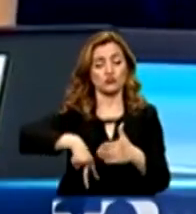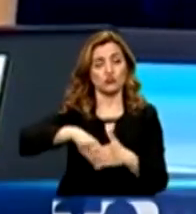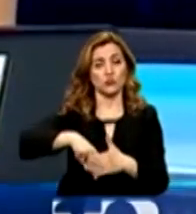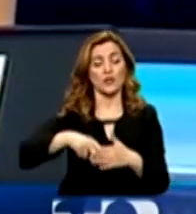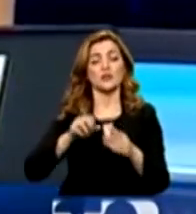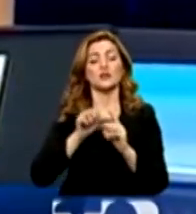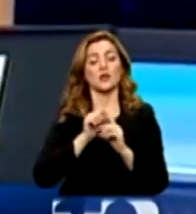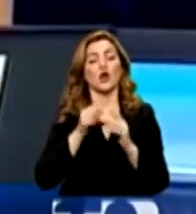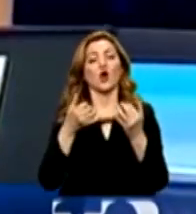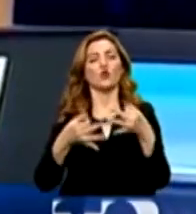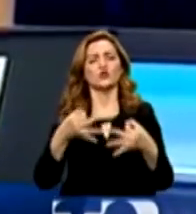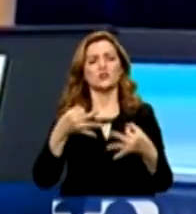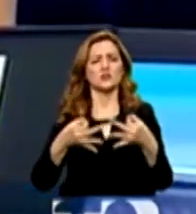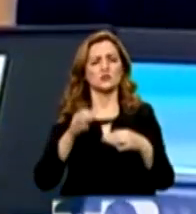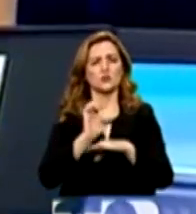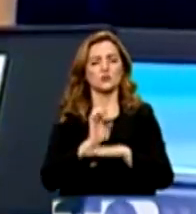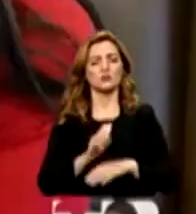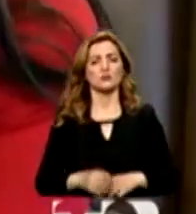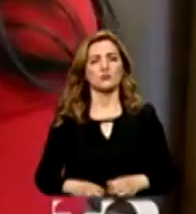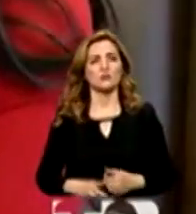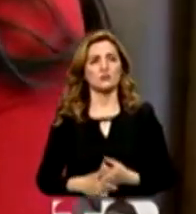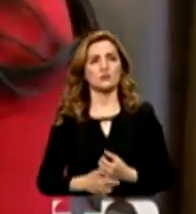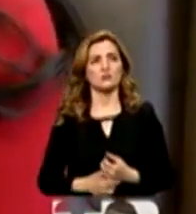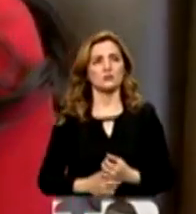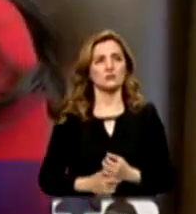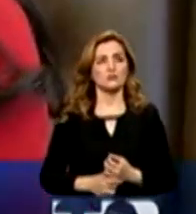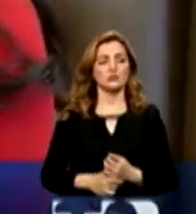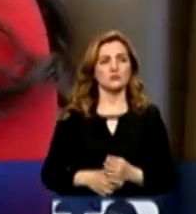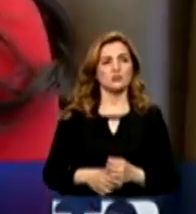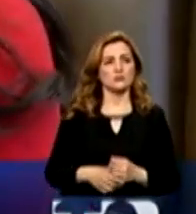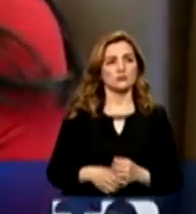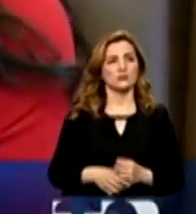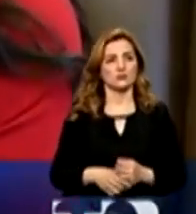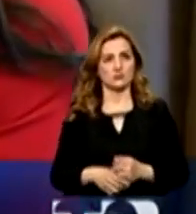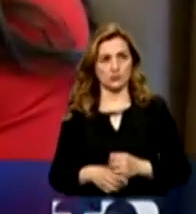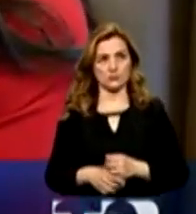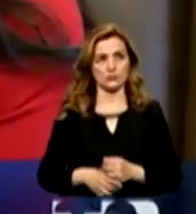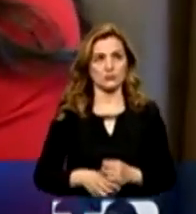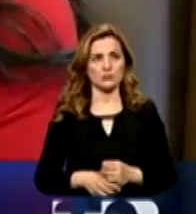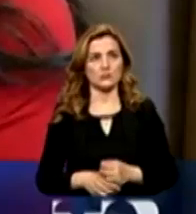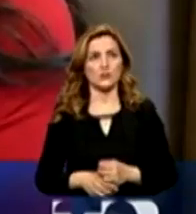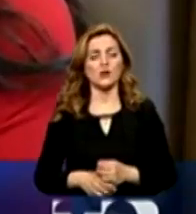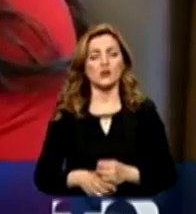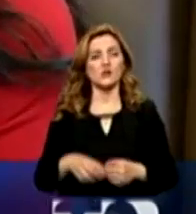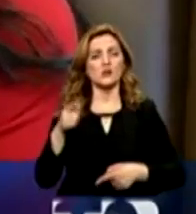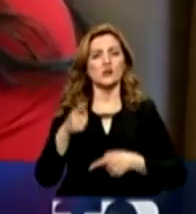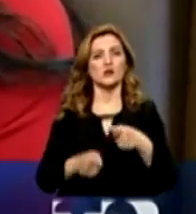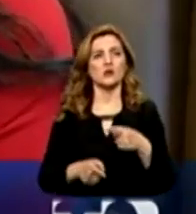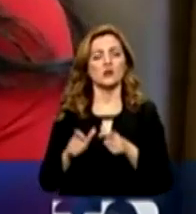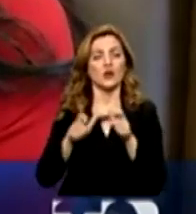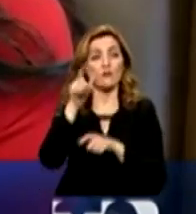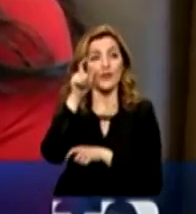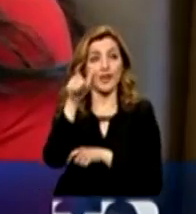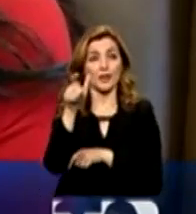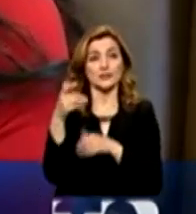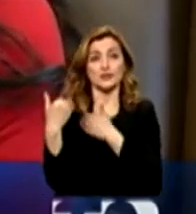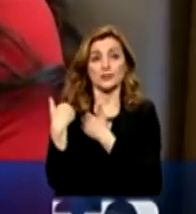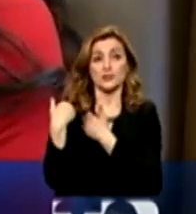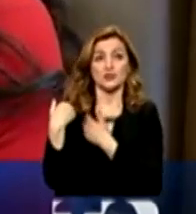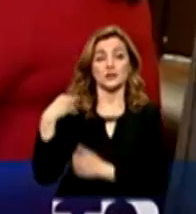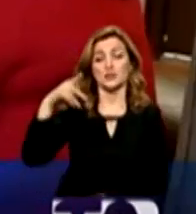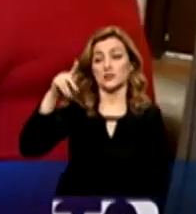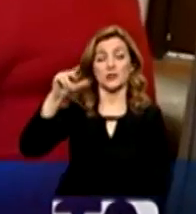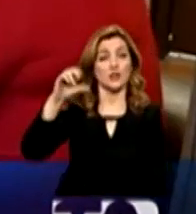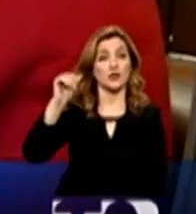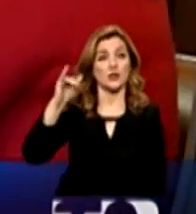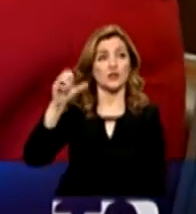judicial ecuatoriano. Y si no podemos, por más ganas que pueda tener la ciudadanía de... La fiscal general encargada Ruth